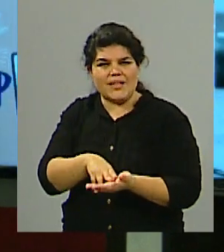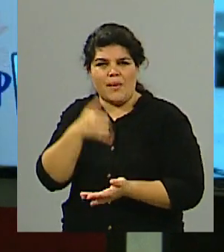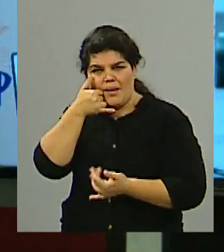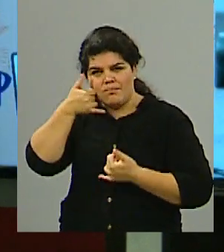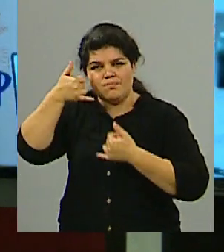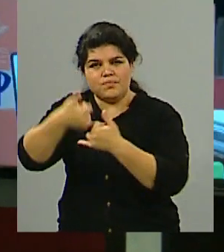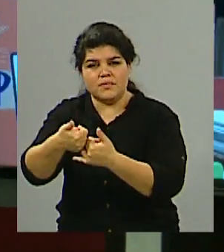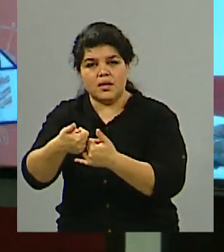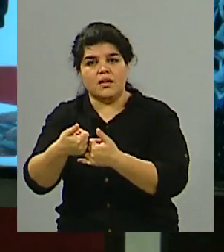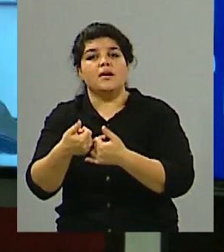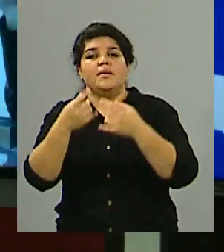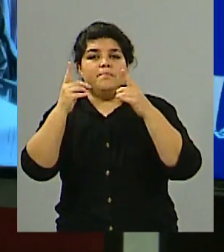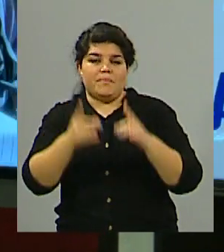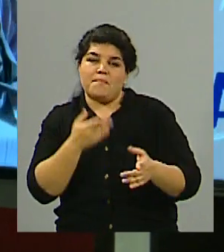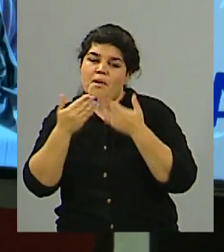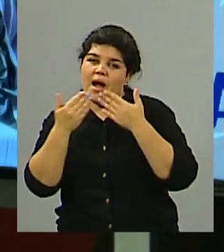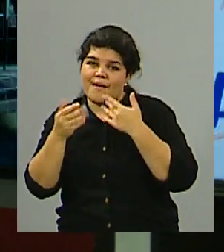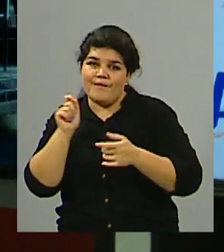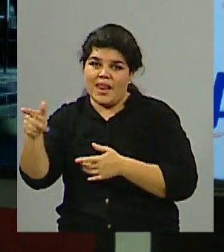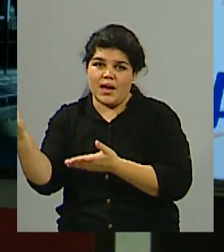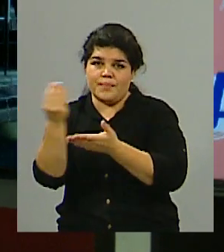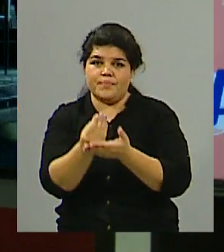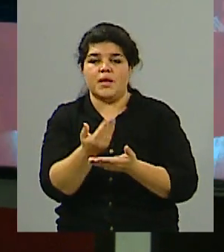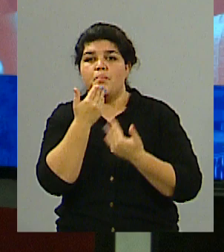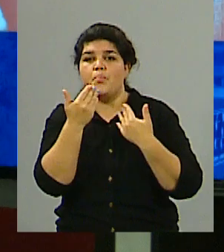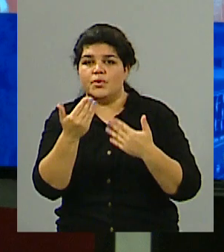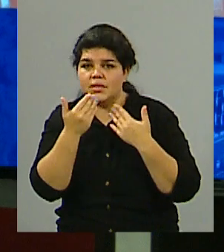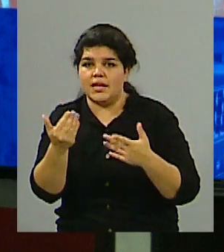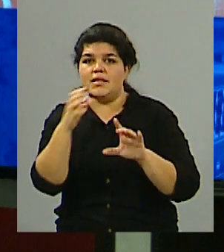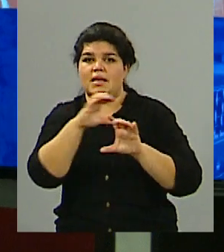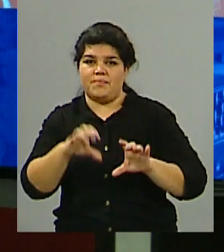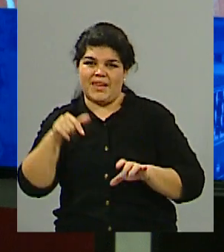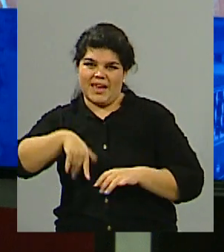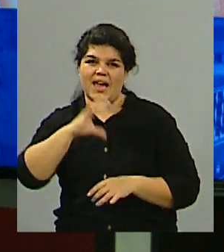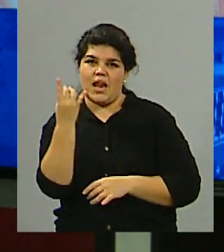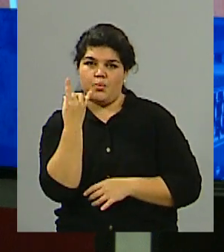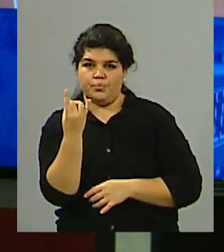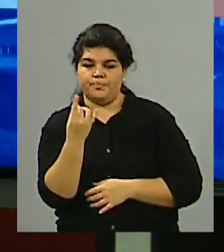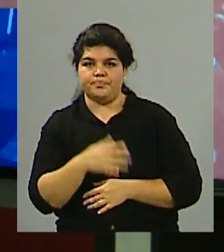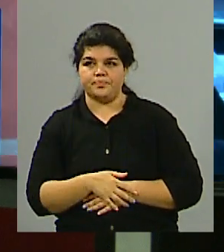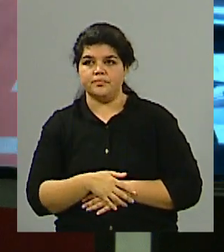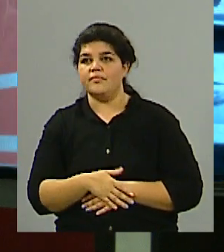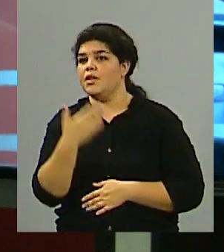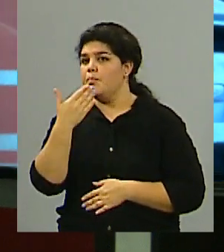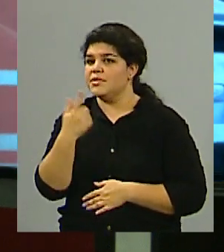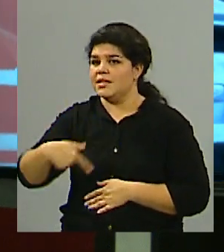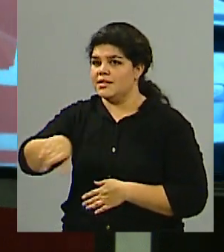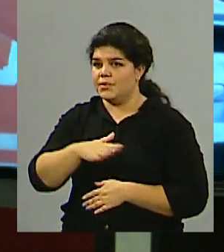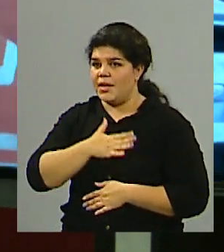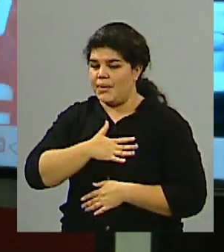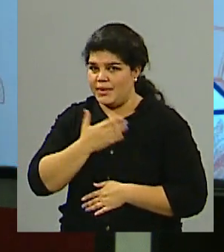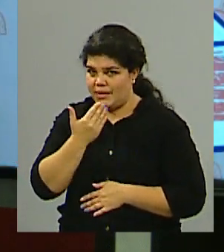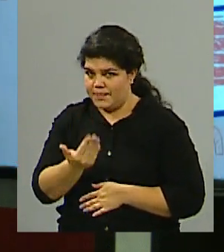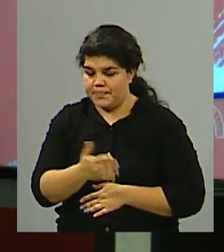y obviamente lo queríamos hablar con vos. Así es que será hasta cualquier momento y nuevamente muchas gracias en nombre de Señalú. La agradecida soy yo. Un placer.